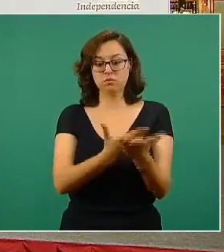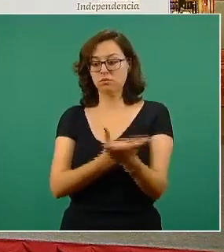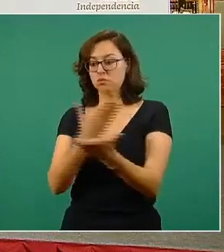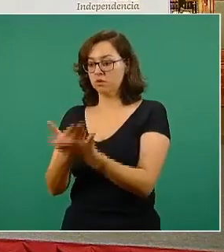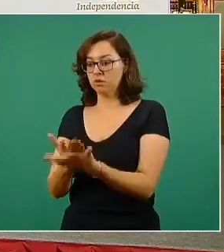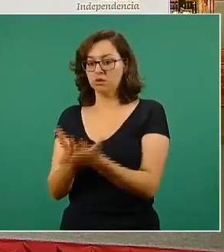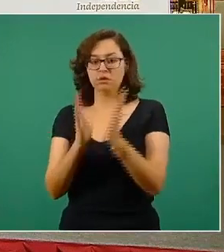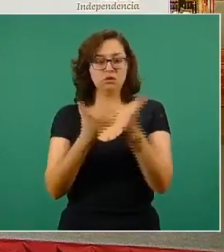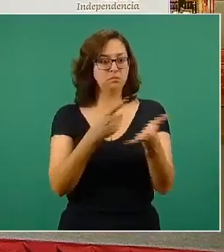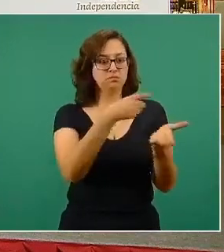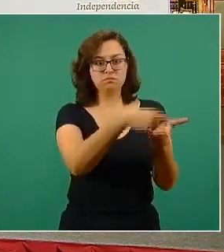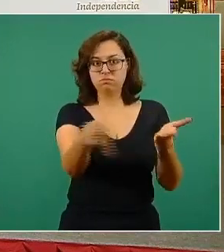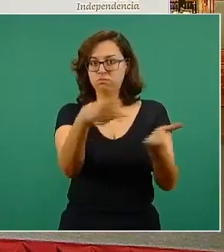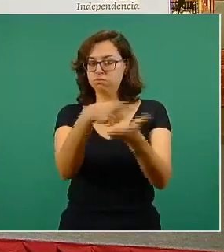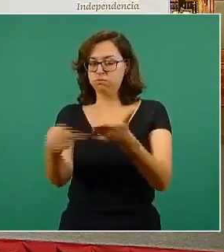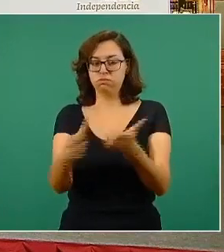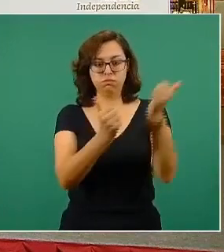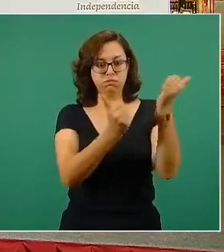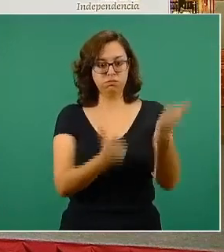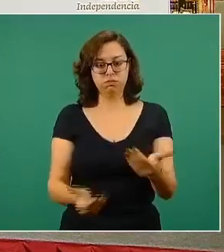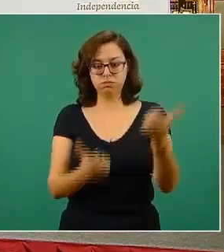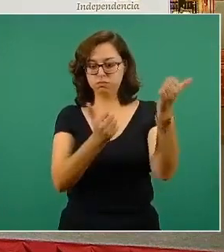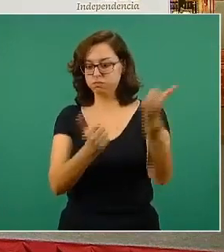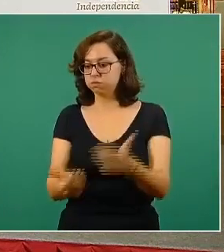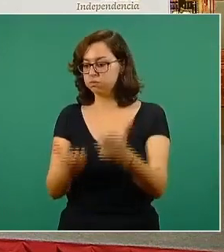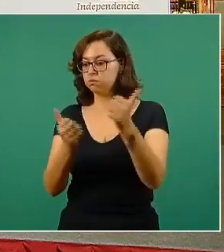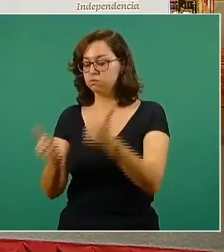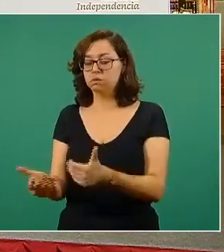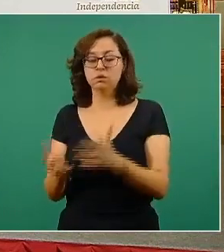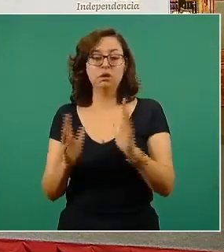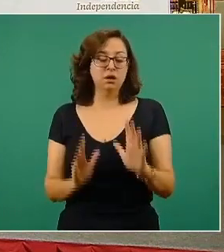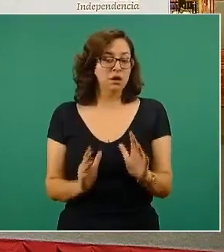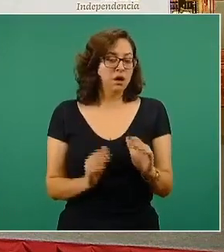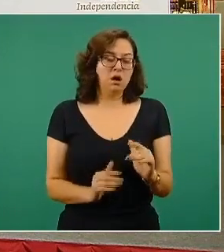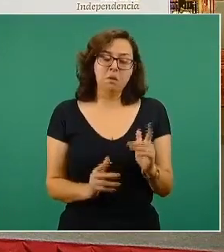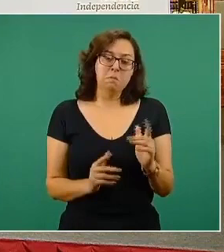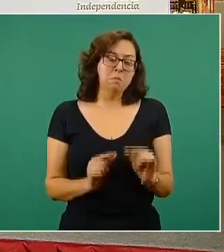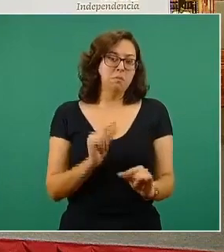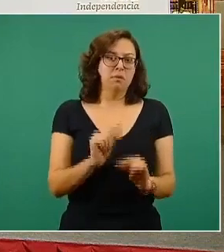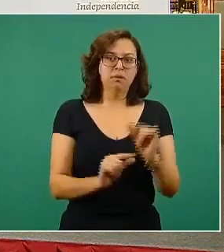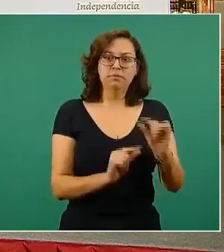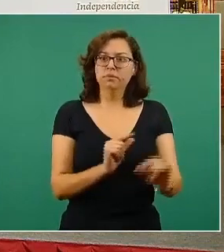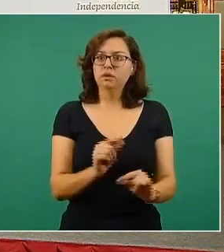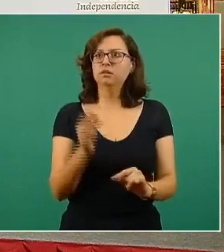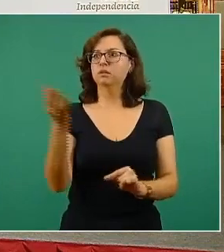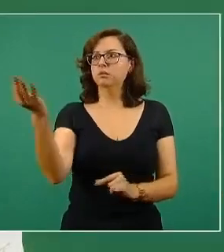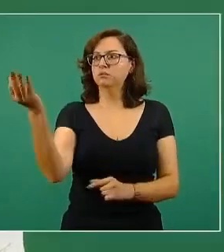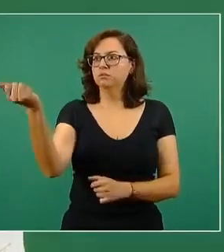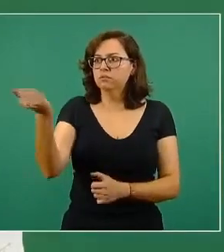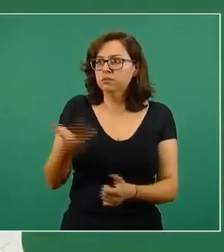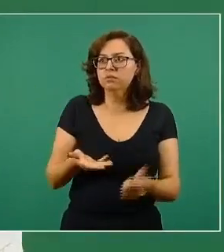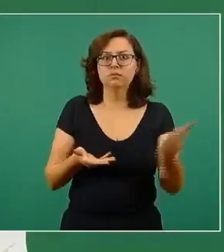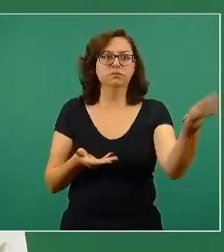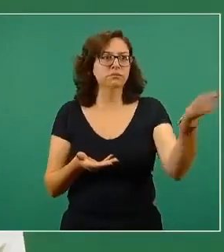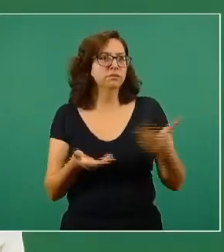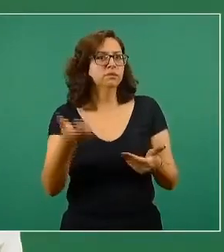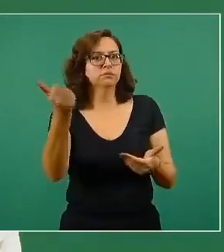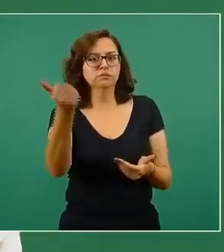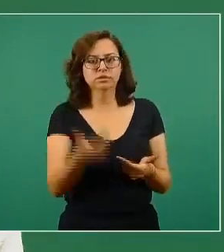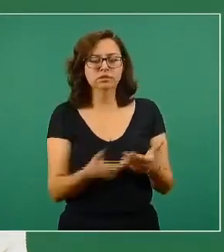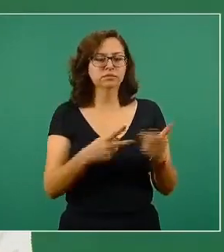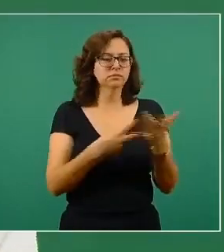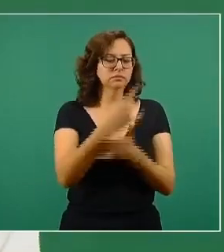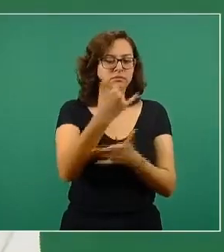existían de vacunas. Las fuimos considerando una a una en igualdad de circunstancias conforme se fueron concretando